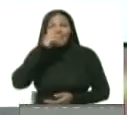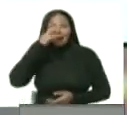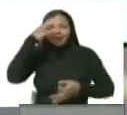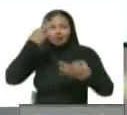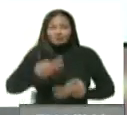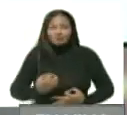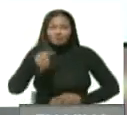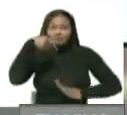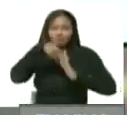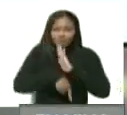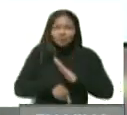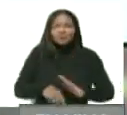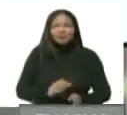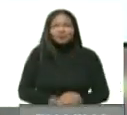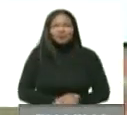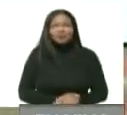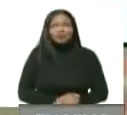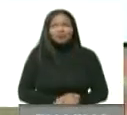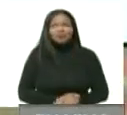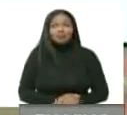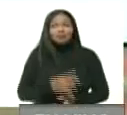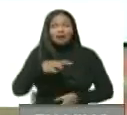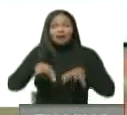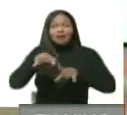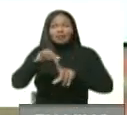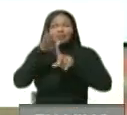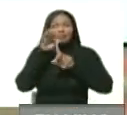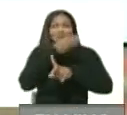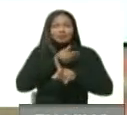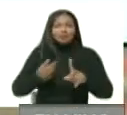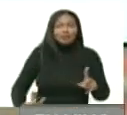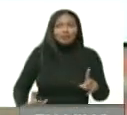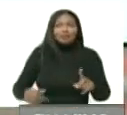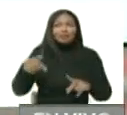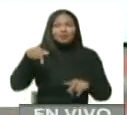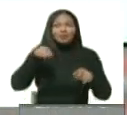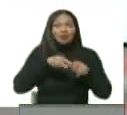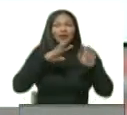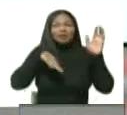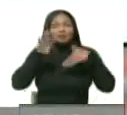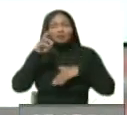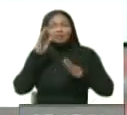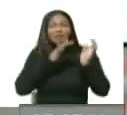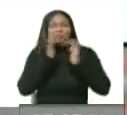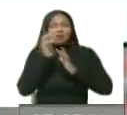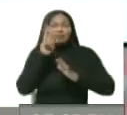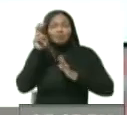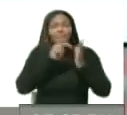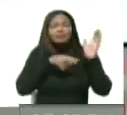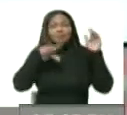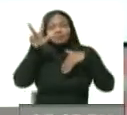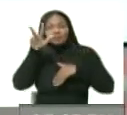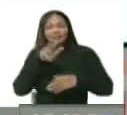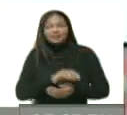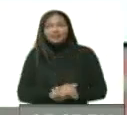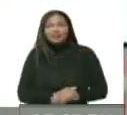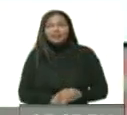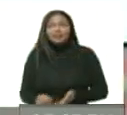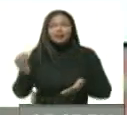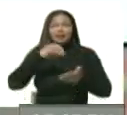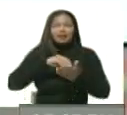cepa y bueno, electo presidente de la República el 14 de abril del 2013 y reelecto